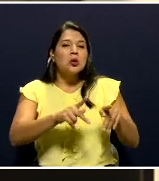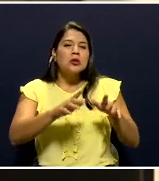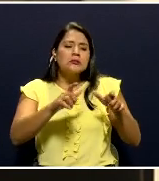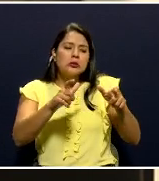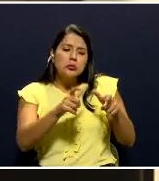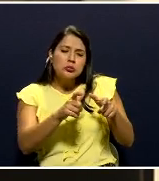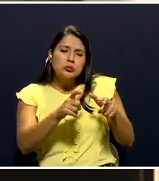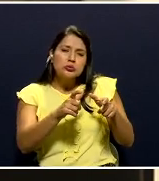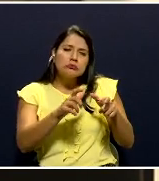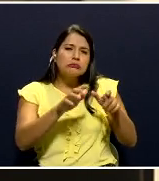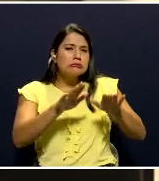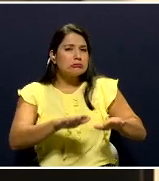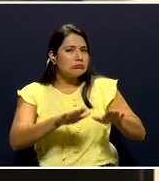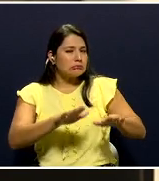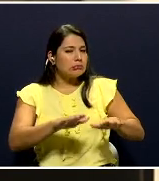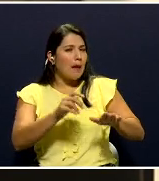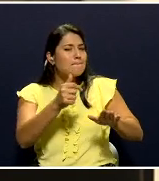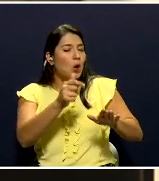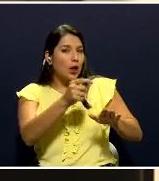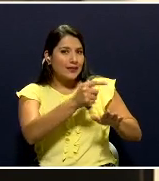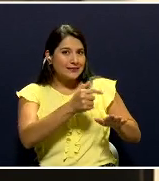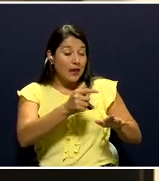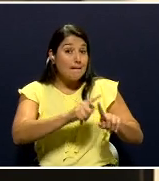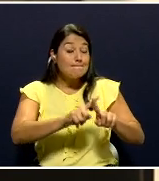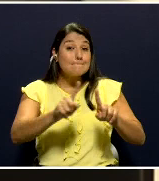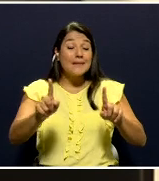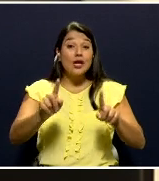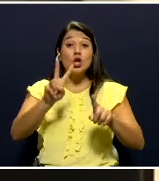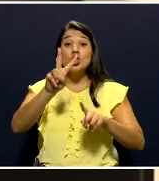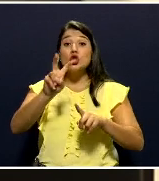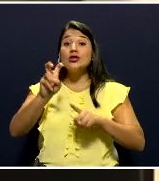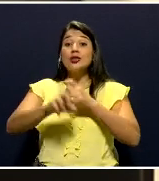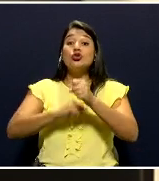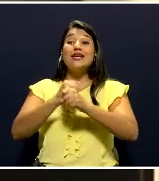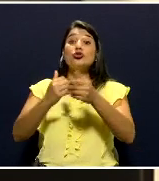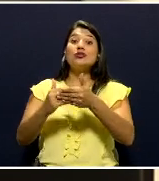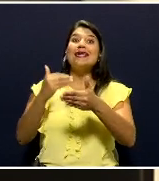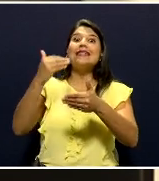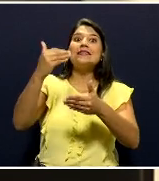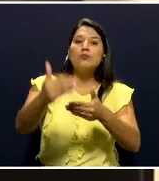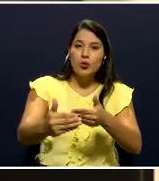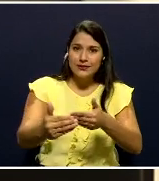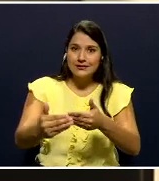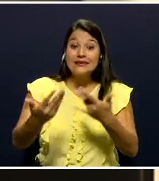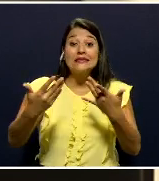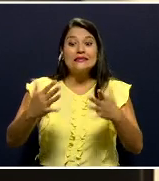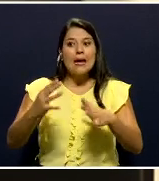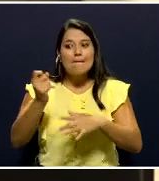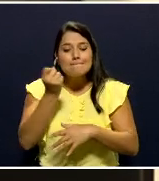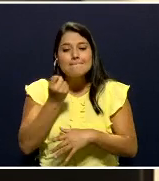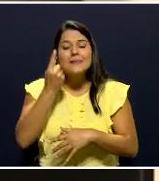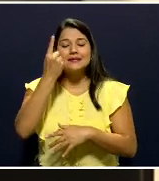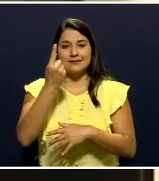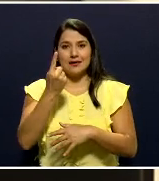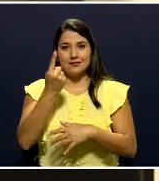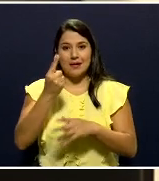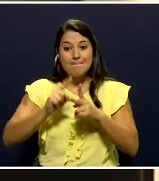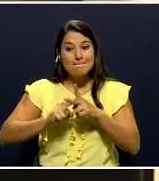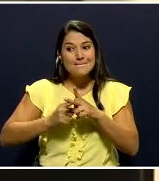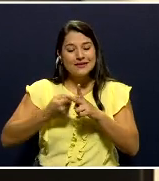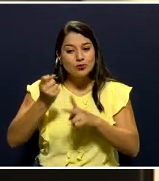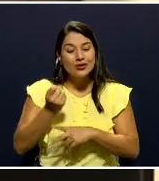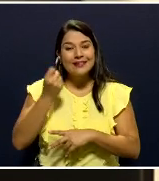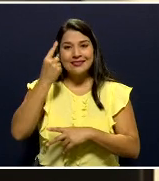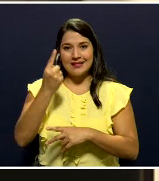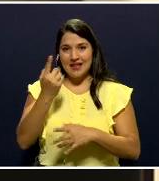últimos 200 años, en que nosotros empezamos a entender las enfermedades infecciosas y todavía lo más importante, empezamos a